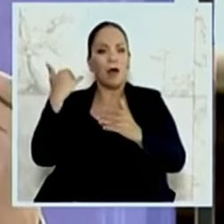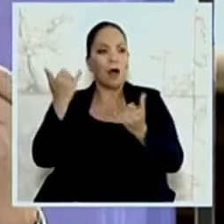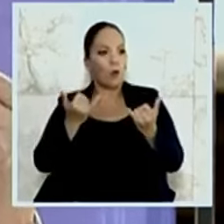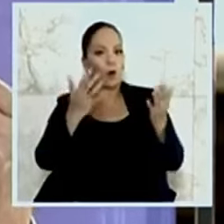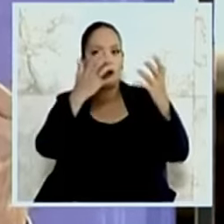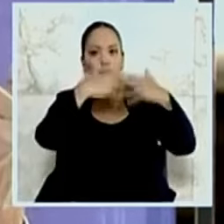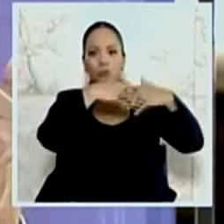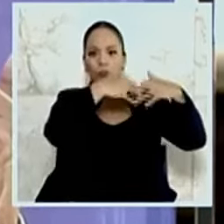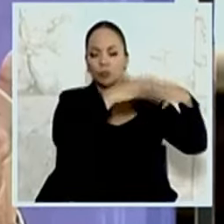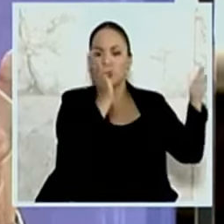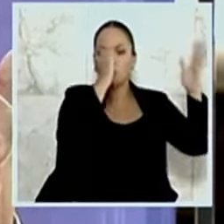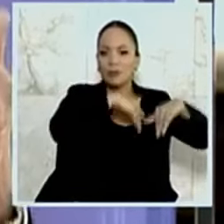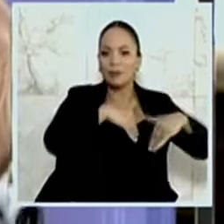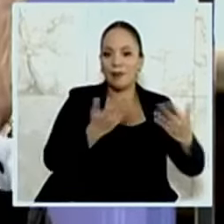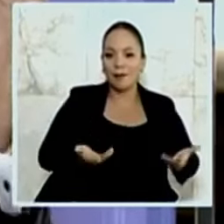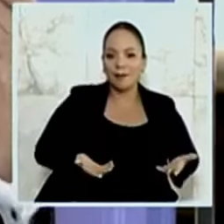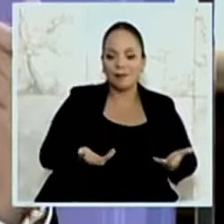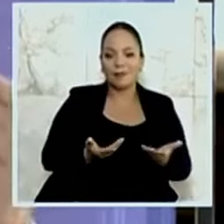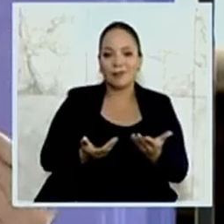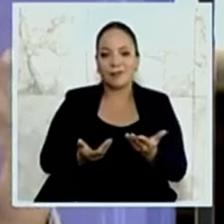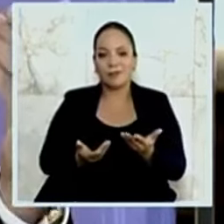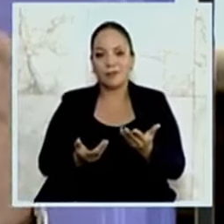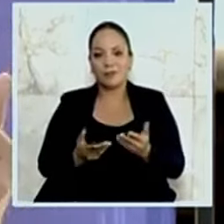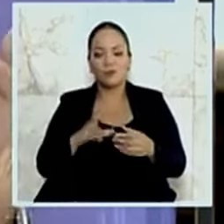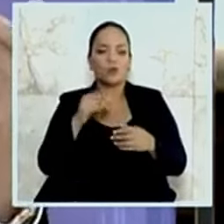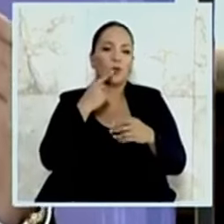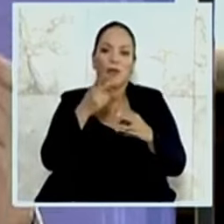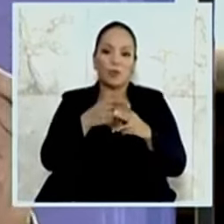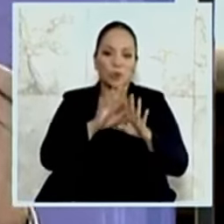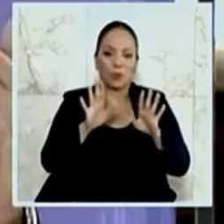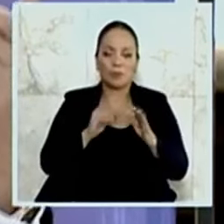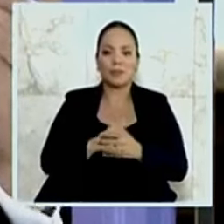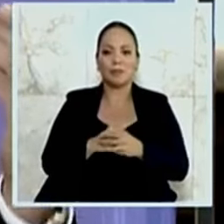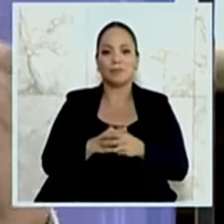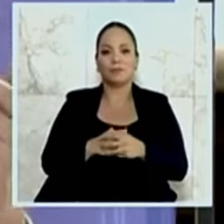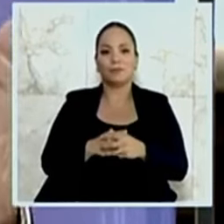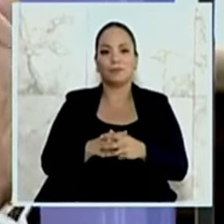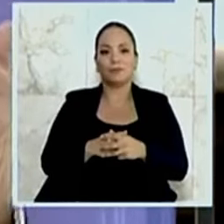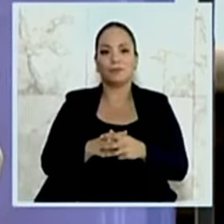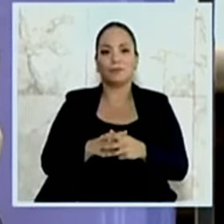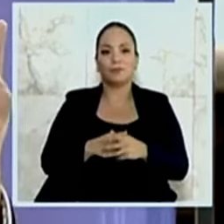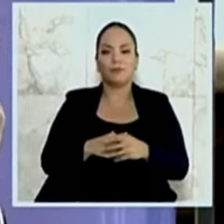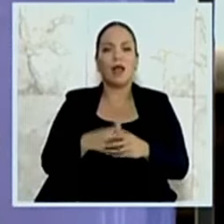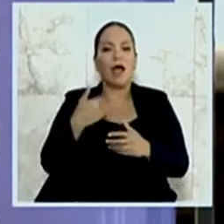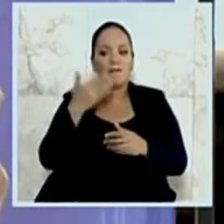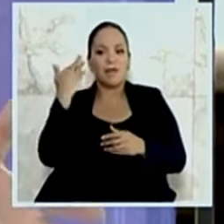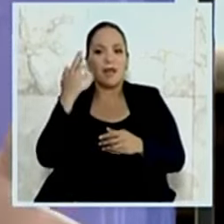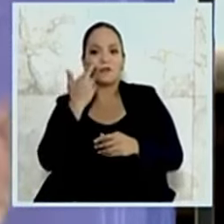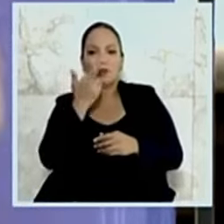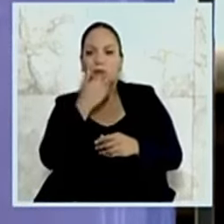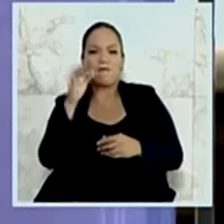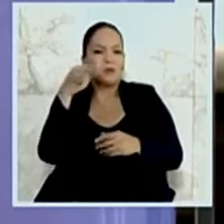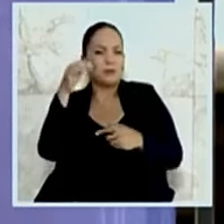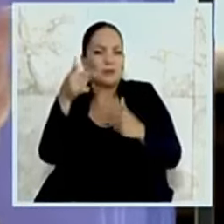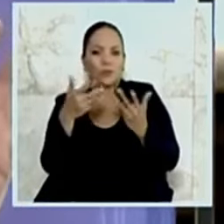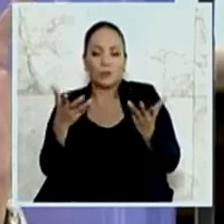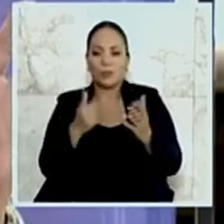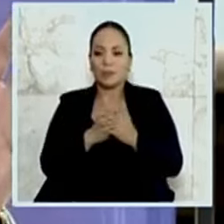donde está el hotel, los hotelazos que había y los restaurantazos que había en Punta Arenas cuando yo estaba chiquillo, ya no están.